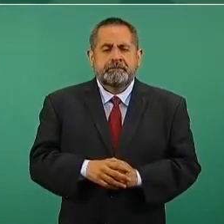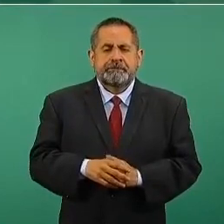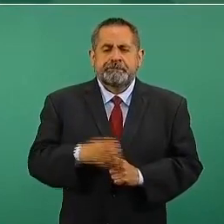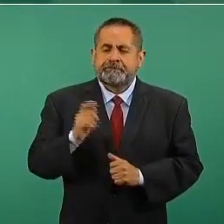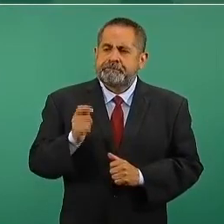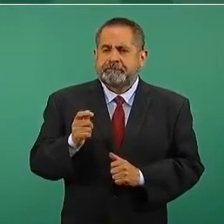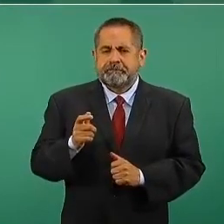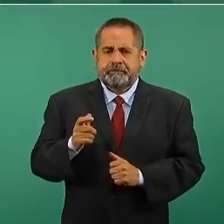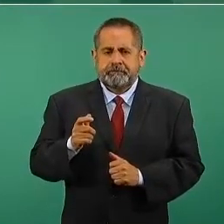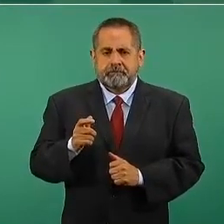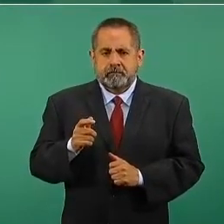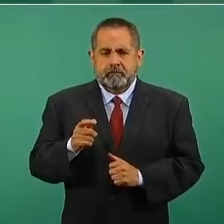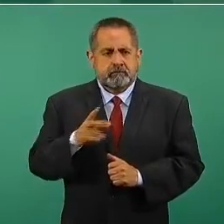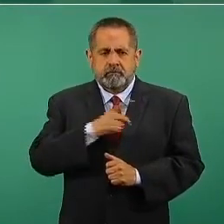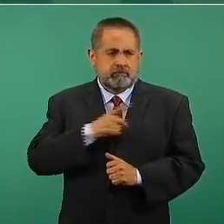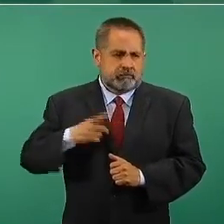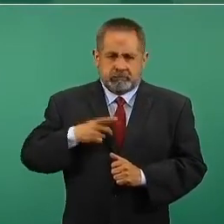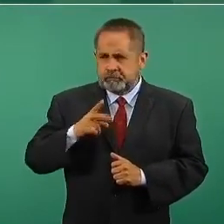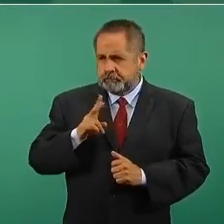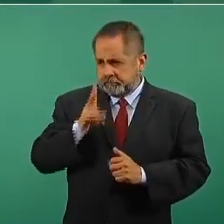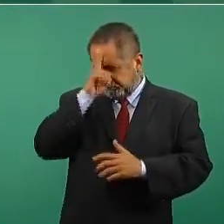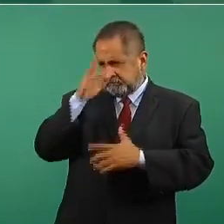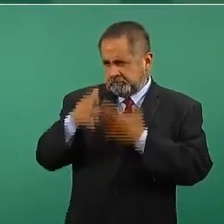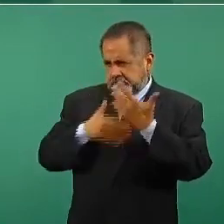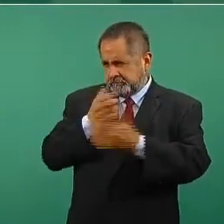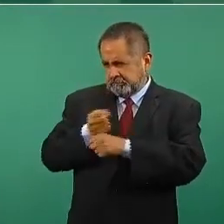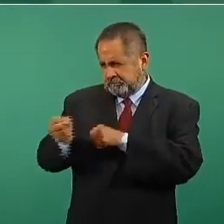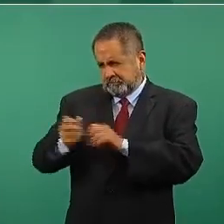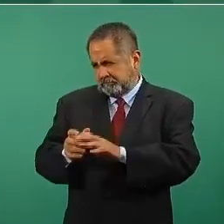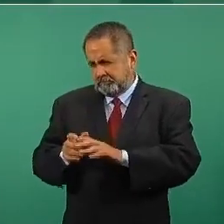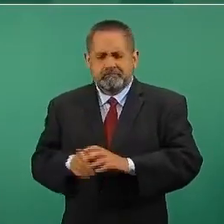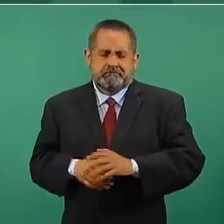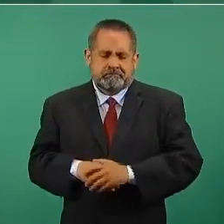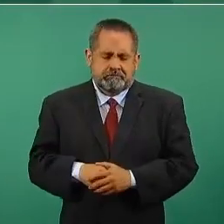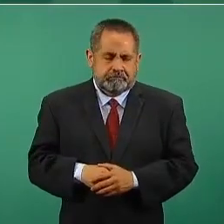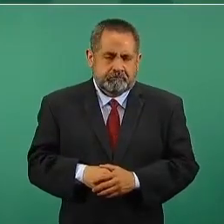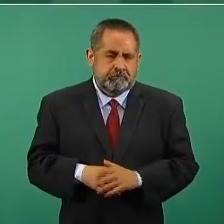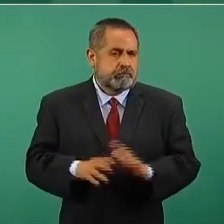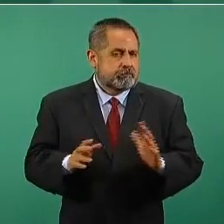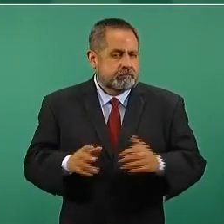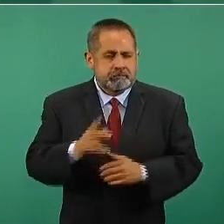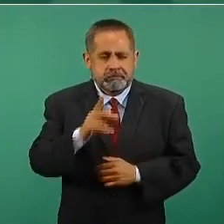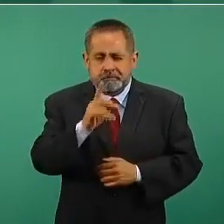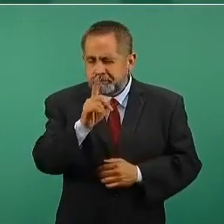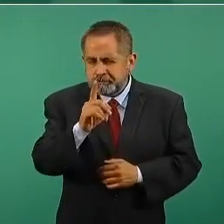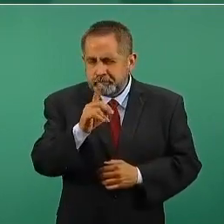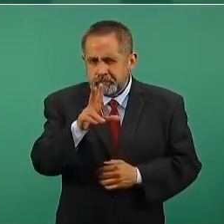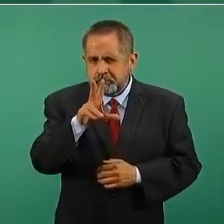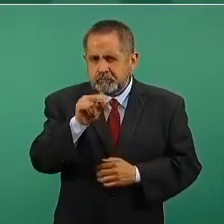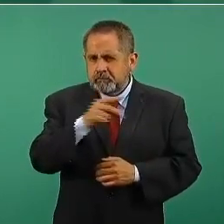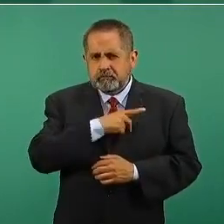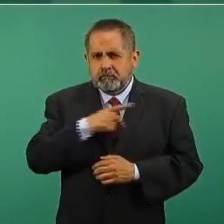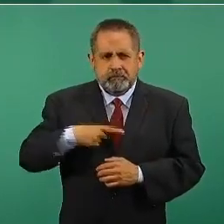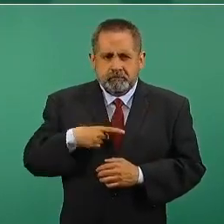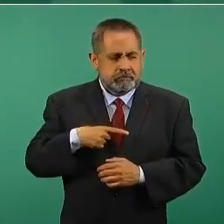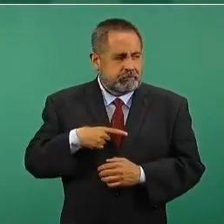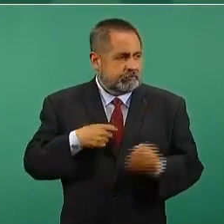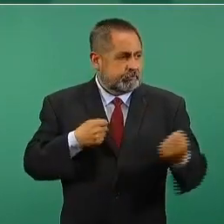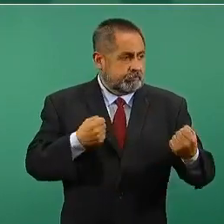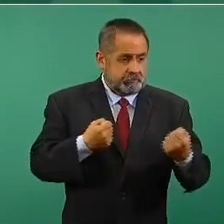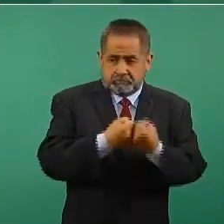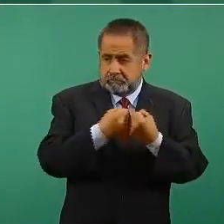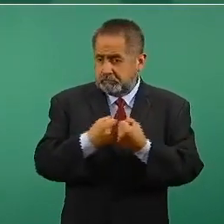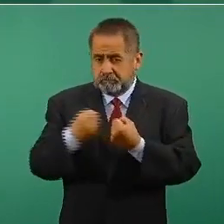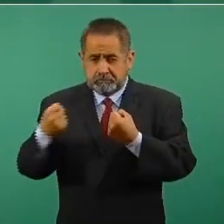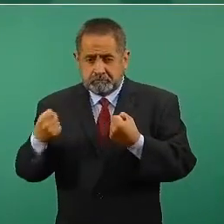no se permita la violencia, pero no se puede, no se debe enfrentar la violencia con la